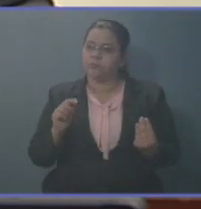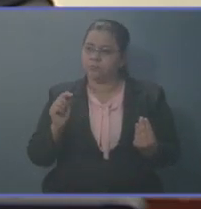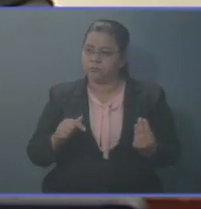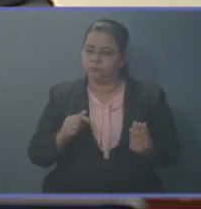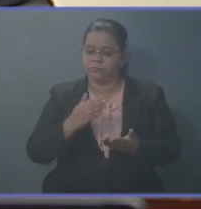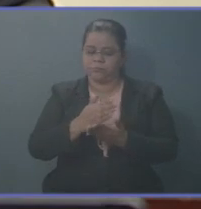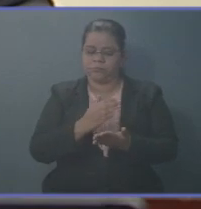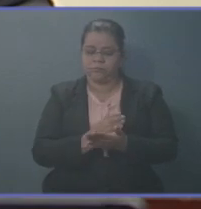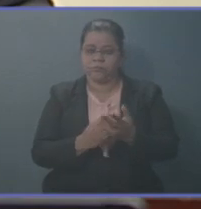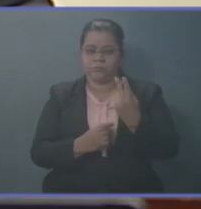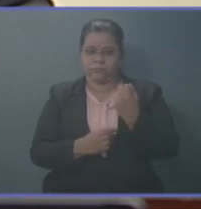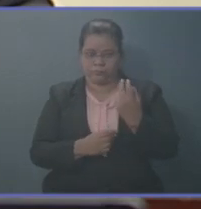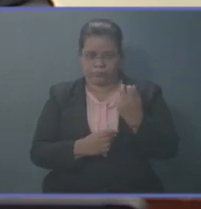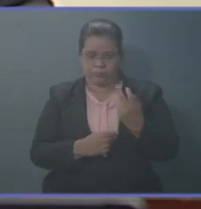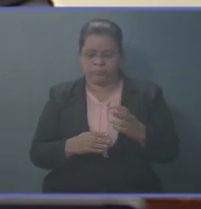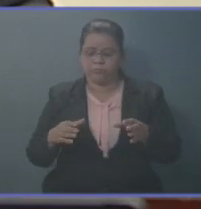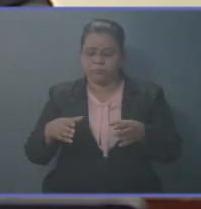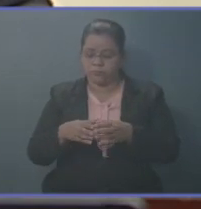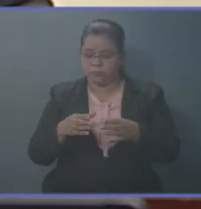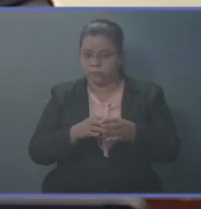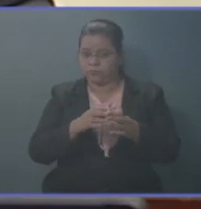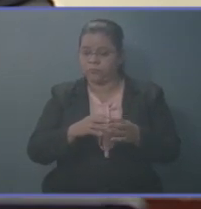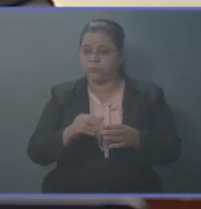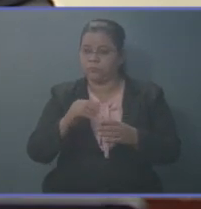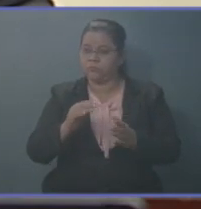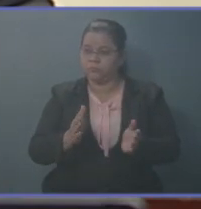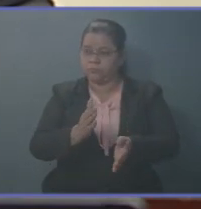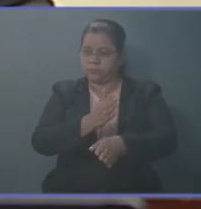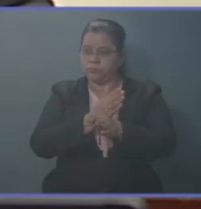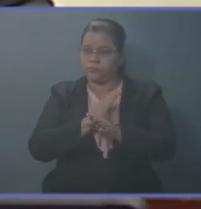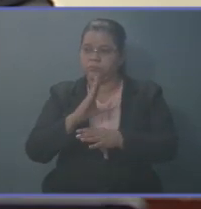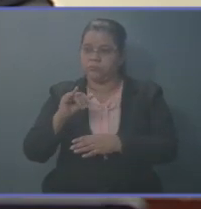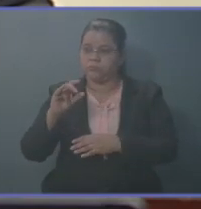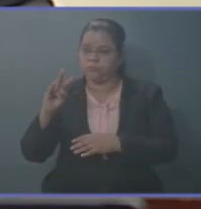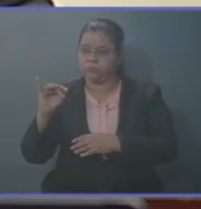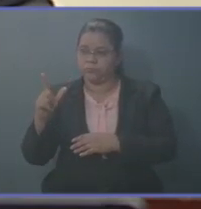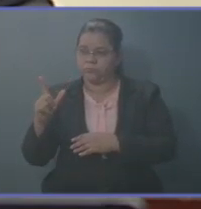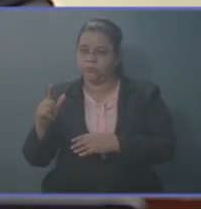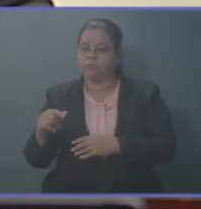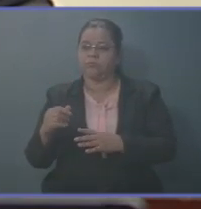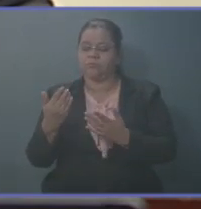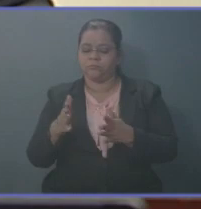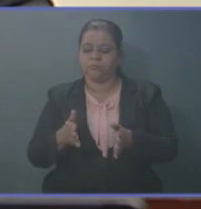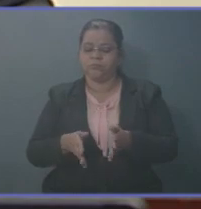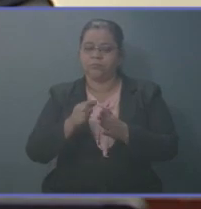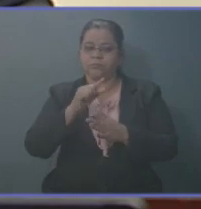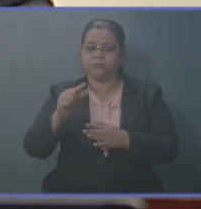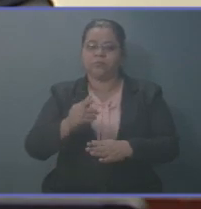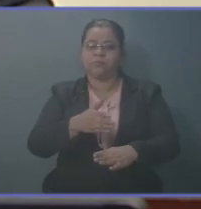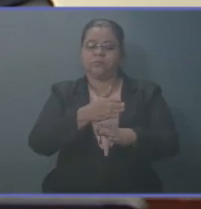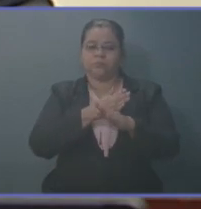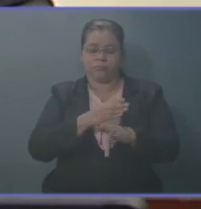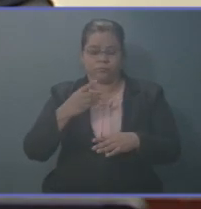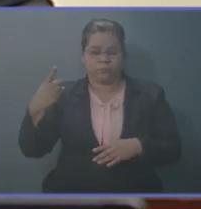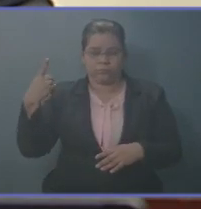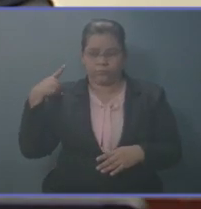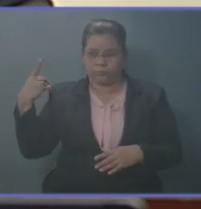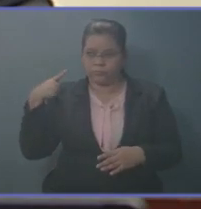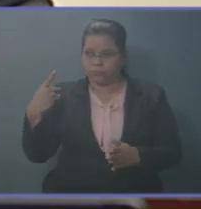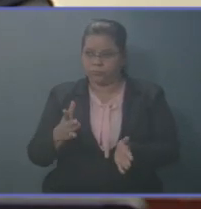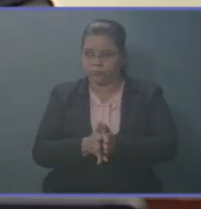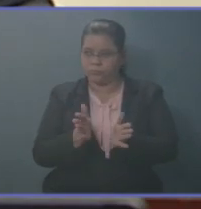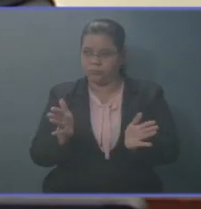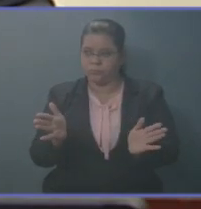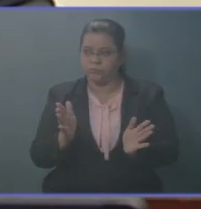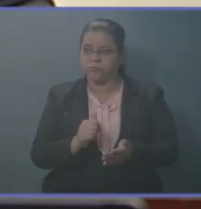Romanos 12, que la Comisión Nacional de la Protección Civil y Mitigación de Desastres, a instancia del Director General de Protección Civil, Prevención y Mitigación de